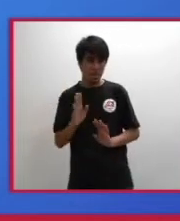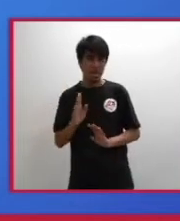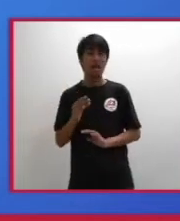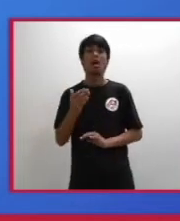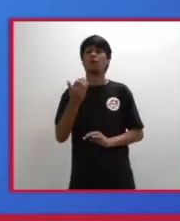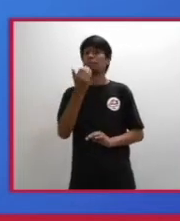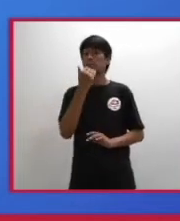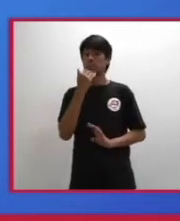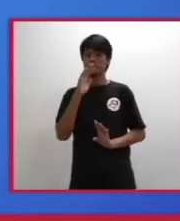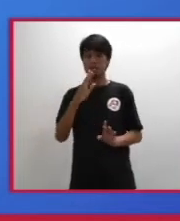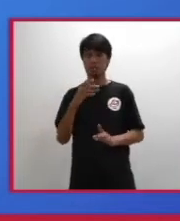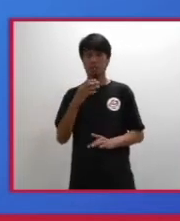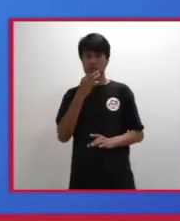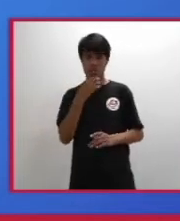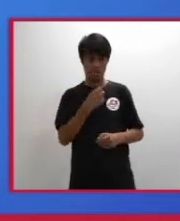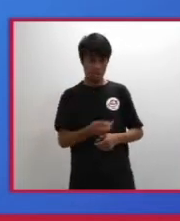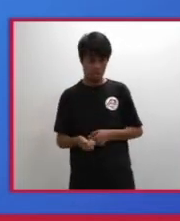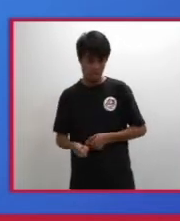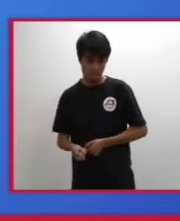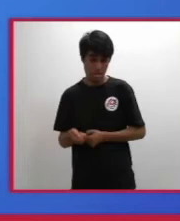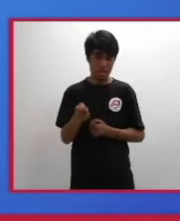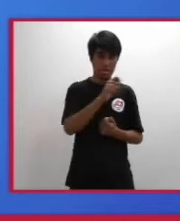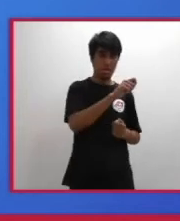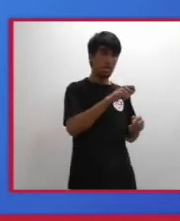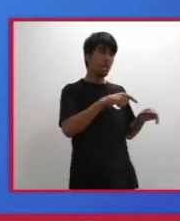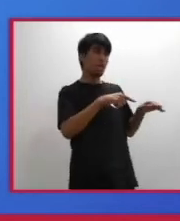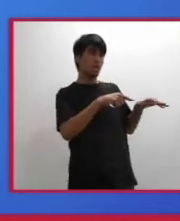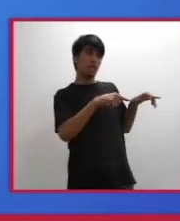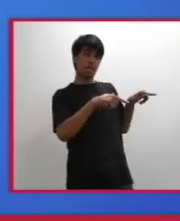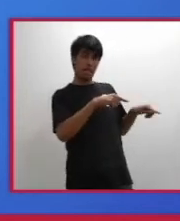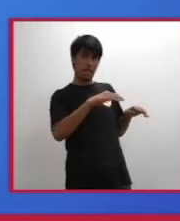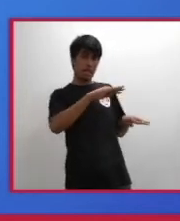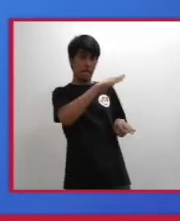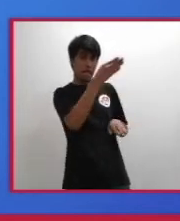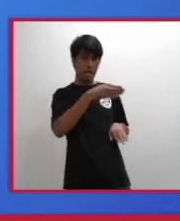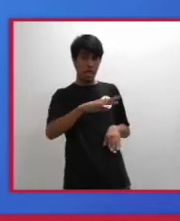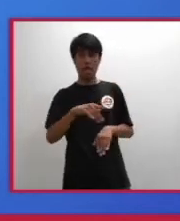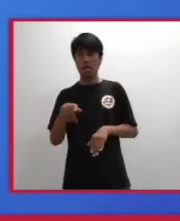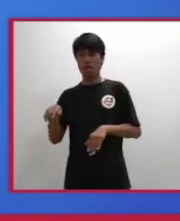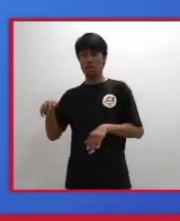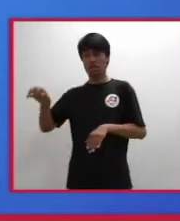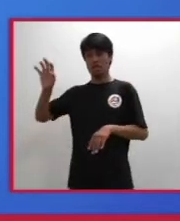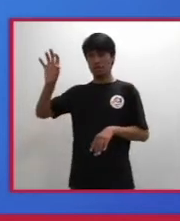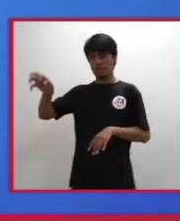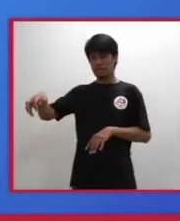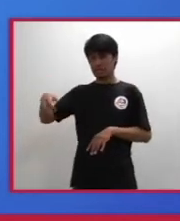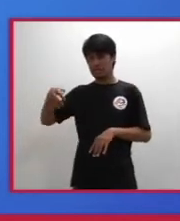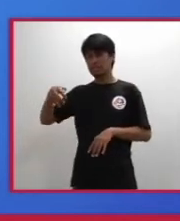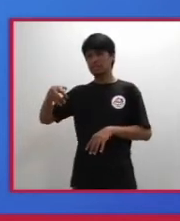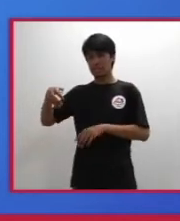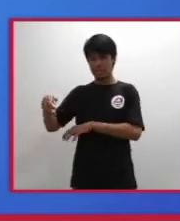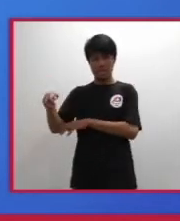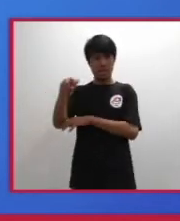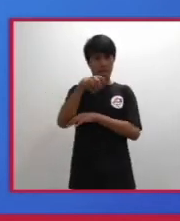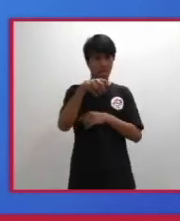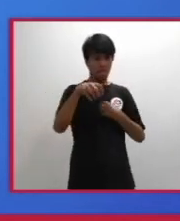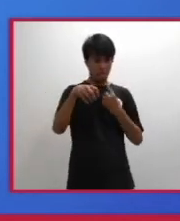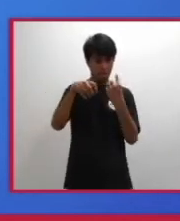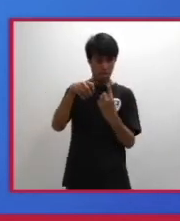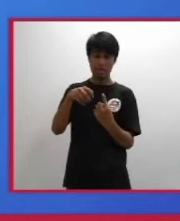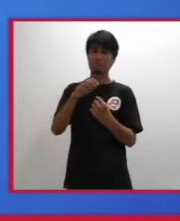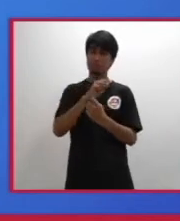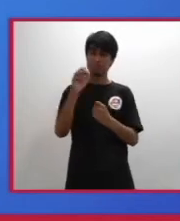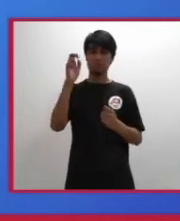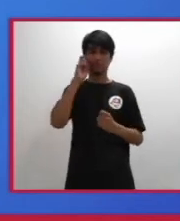una persona que esté entre dos máquinas realmente puede estar en cualquier situación de riesgo